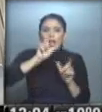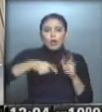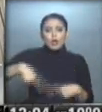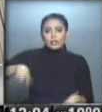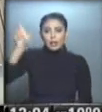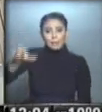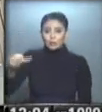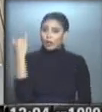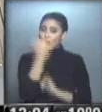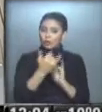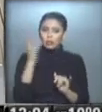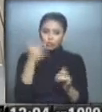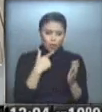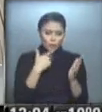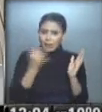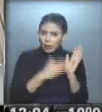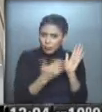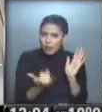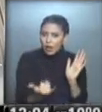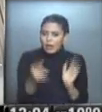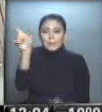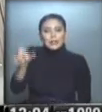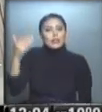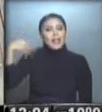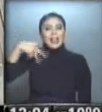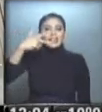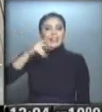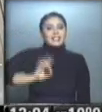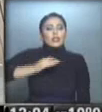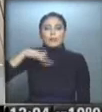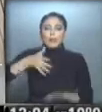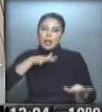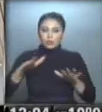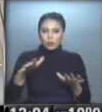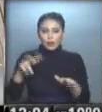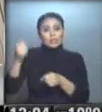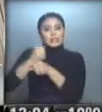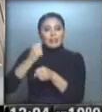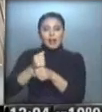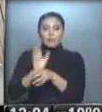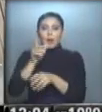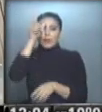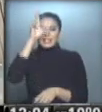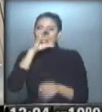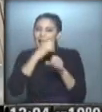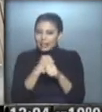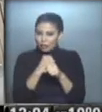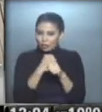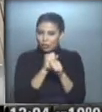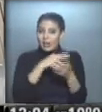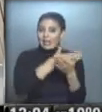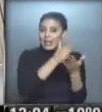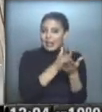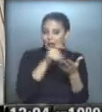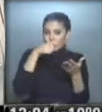persona está comprobada, es verdad. Esta persona trabajó durante 3 años y medio aproximadamente como agente encubierto dentro de la dirección de